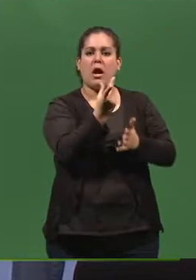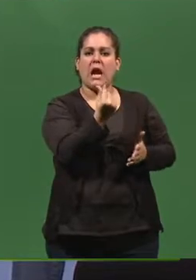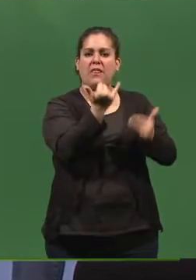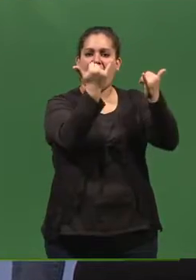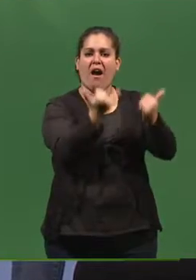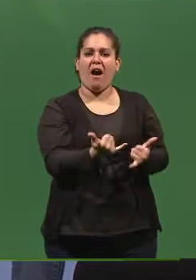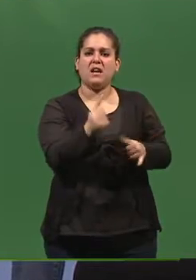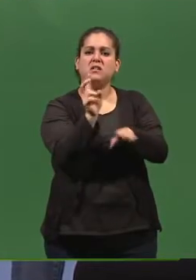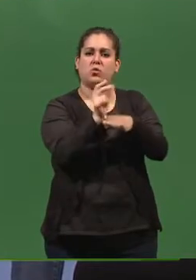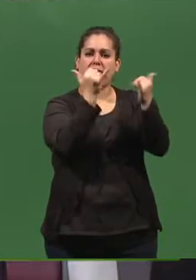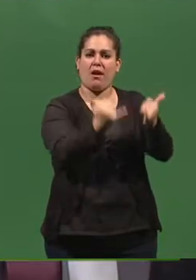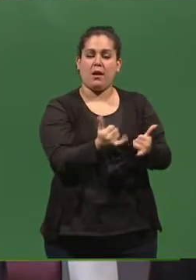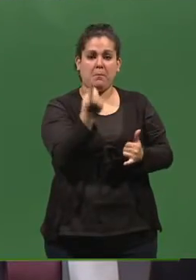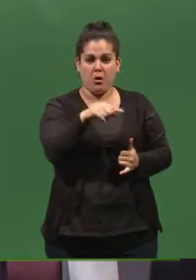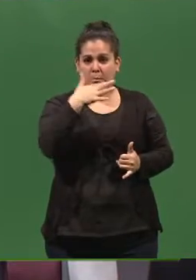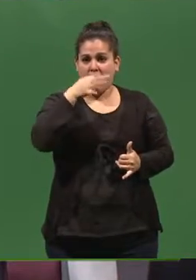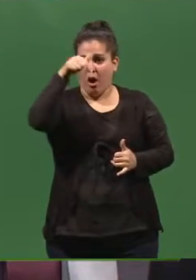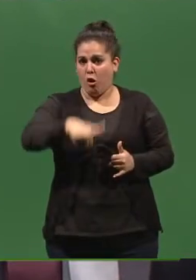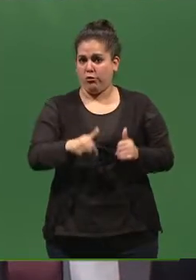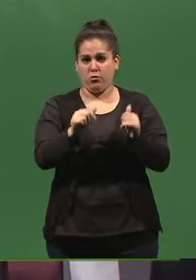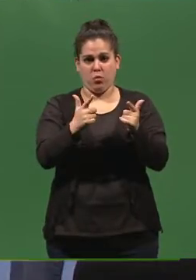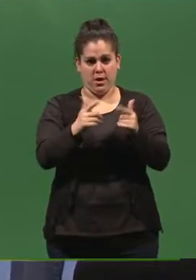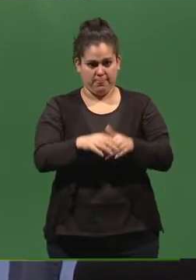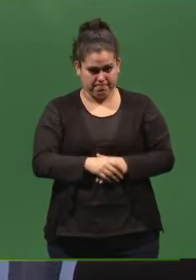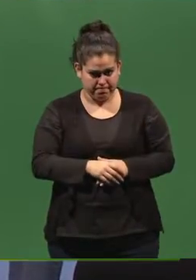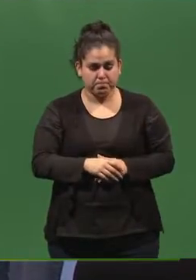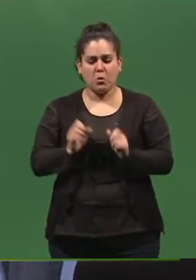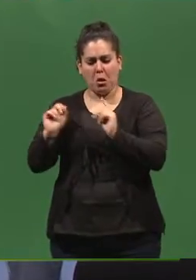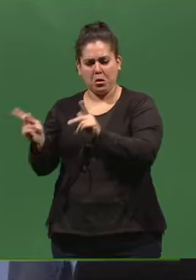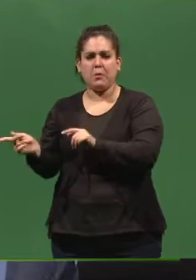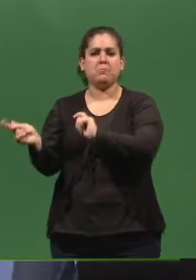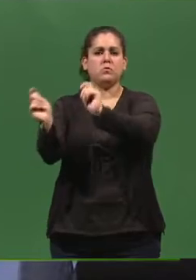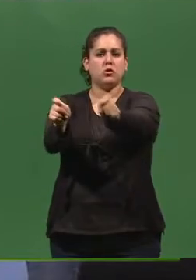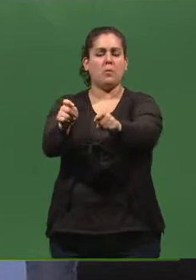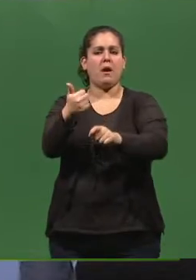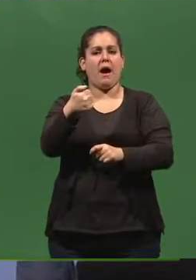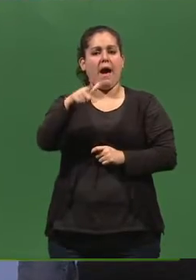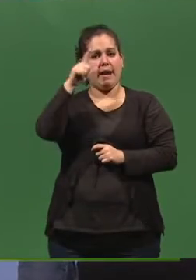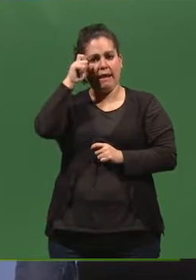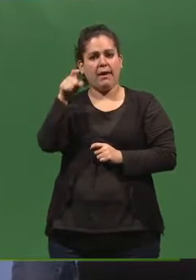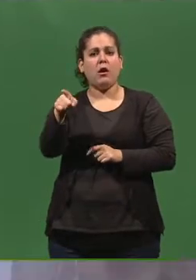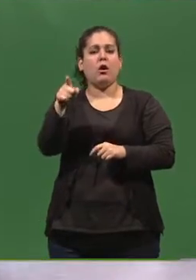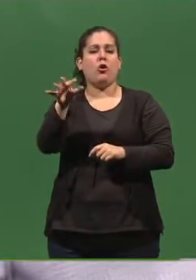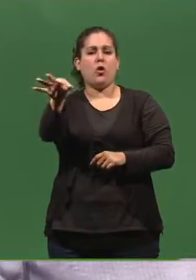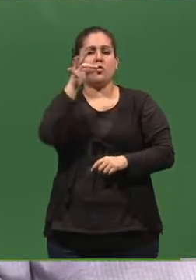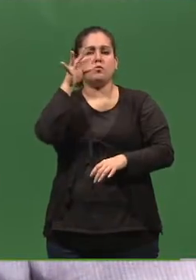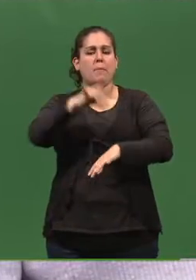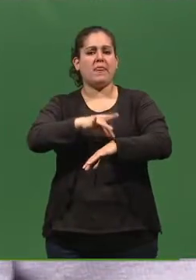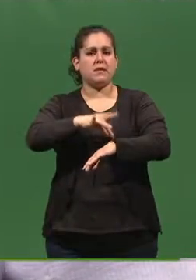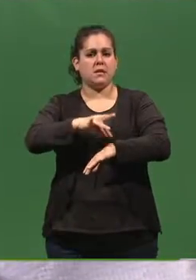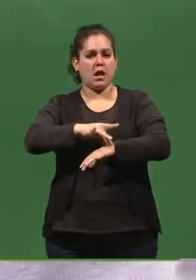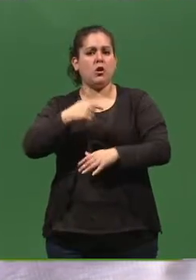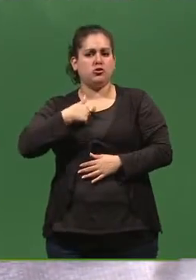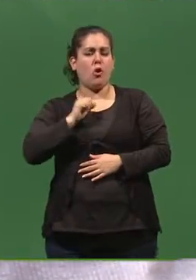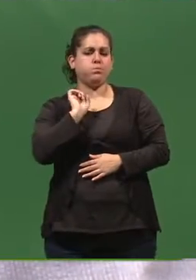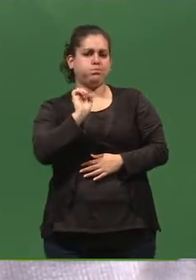de calidad y seguridad que hoy en día no está sucediendo. Ok, bárbaro. Alejandro, ¿me contás tu caso específicamente? Bueno, consumo medicinal. Consumo